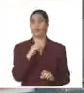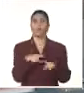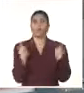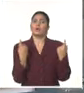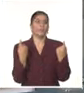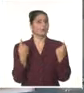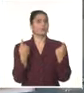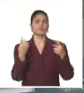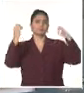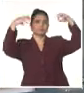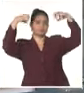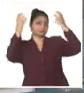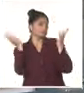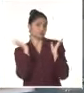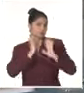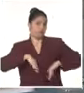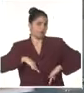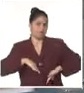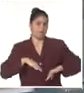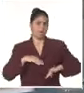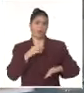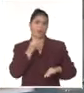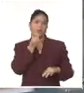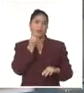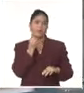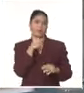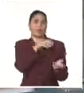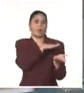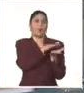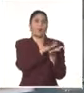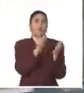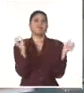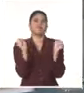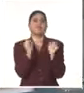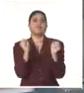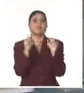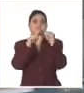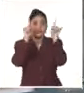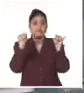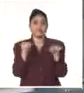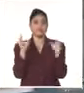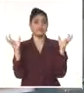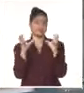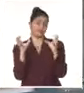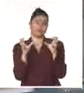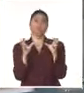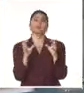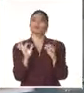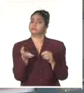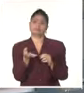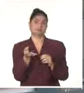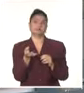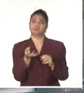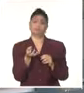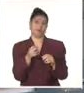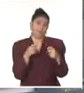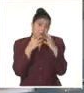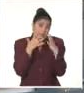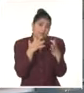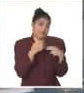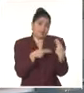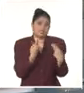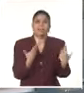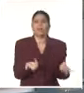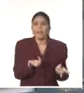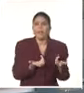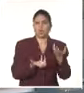estos momentos, bueno, pues cocinarlos. Me mirarán así y dirán, pero no, cocinarlo con leña, con el